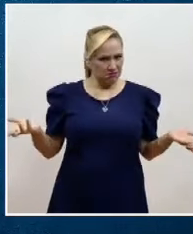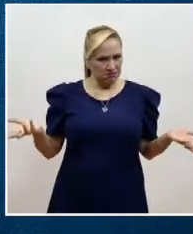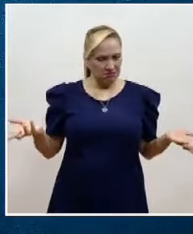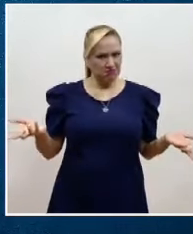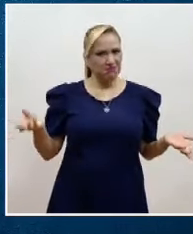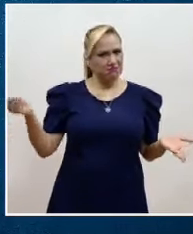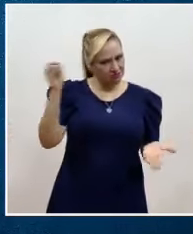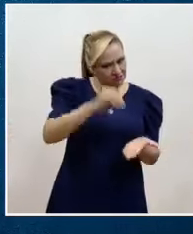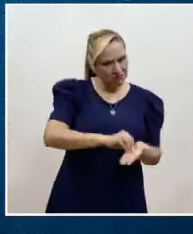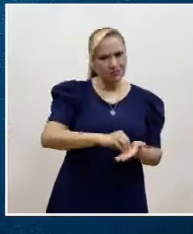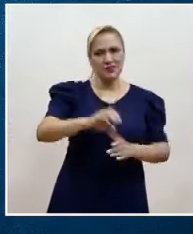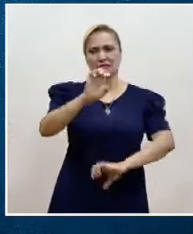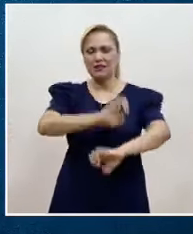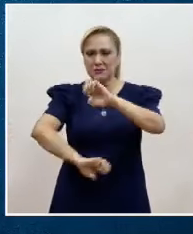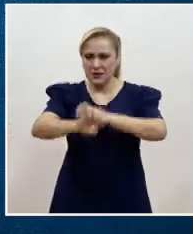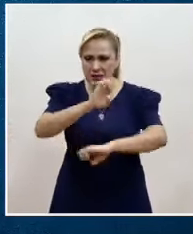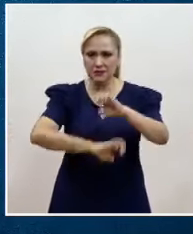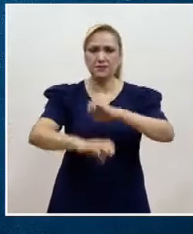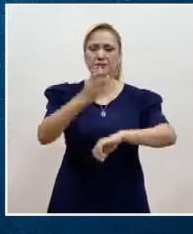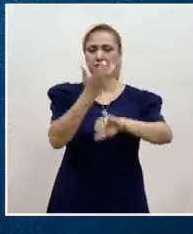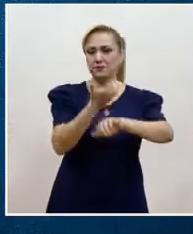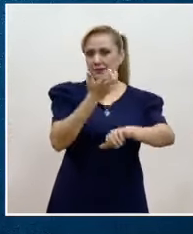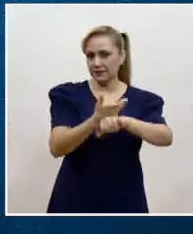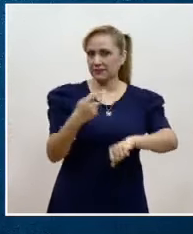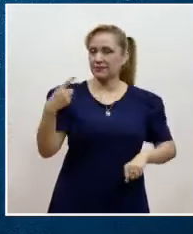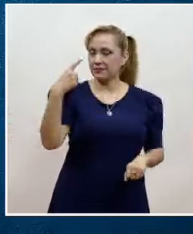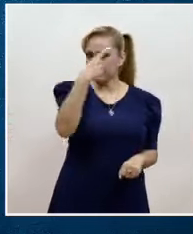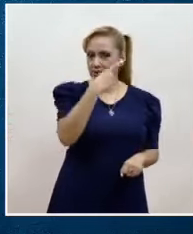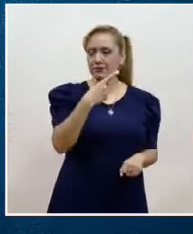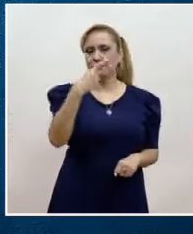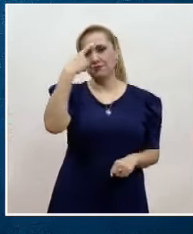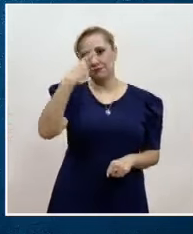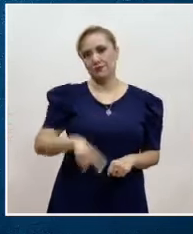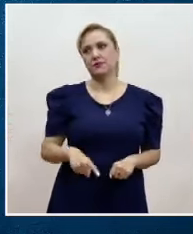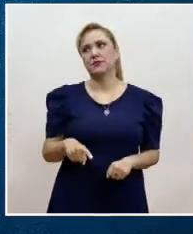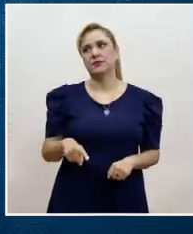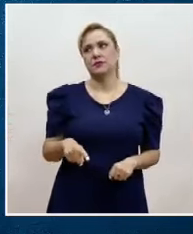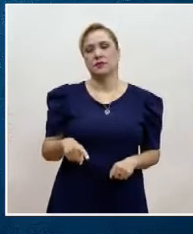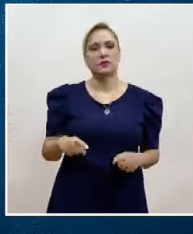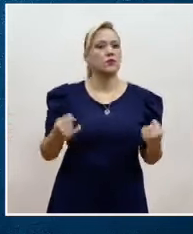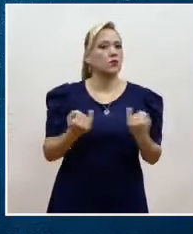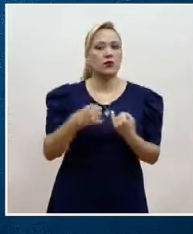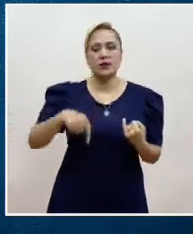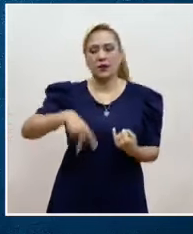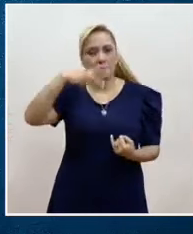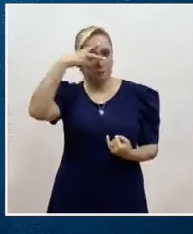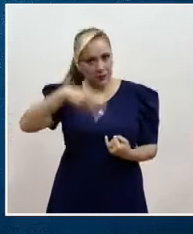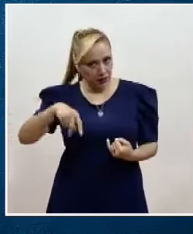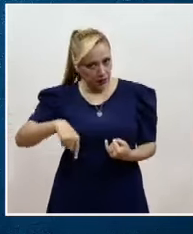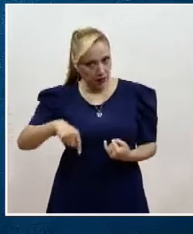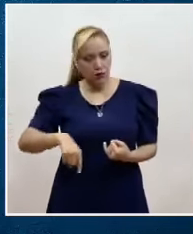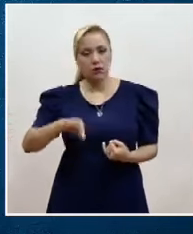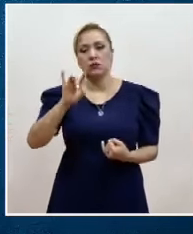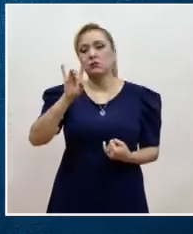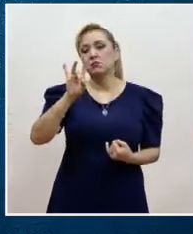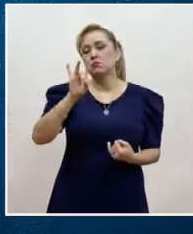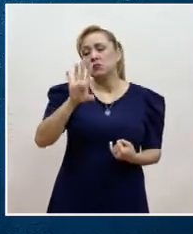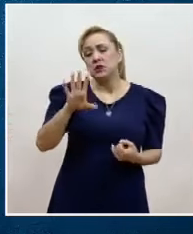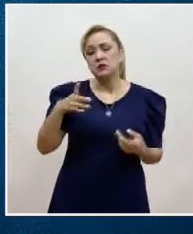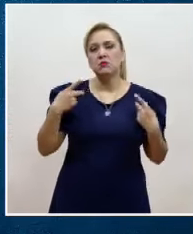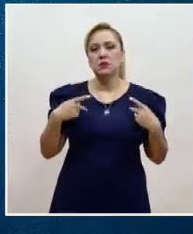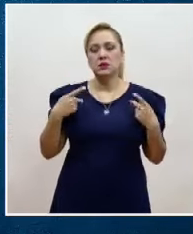los consulados móviles, sobre todo en Estados Unidos, que a la misma forma que sucede en México, que si a alguien bajo